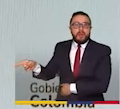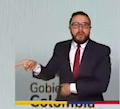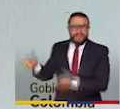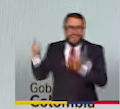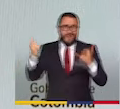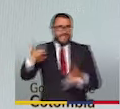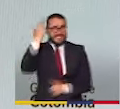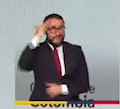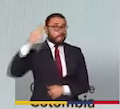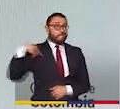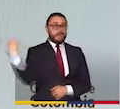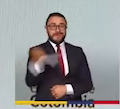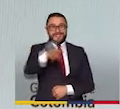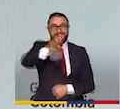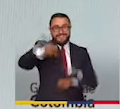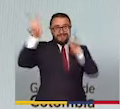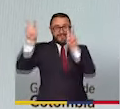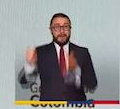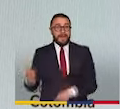Pegasus.